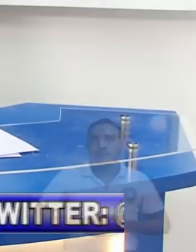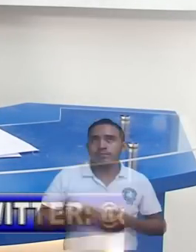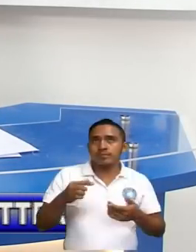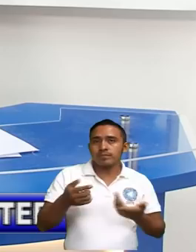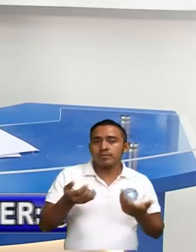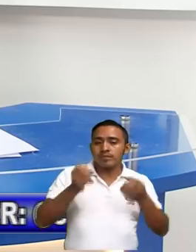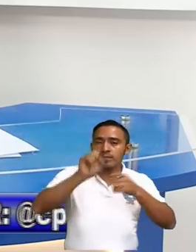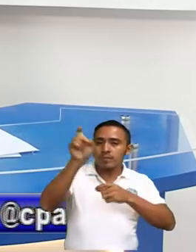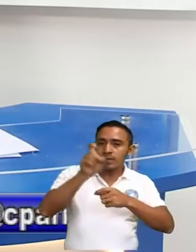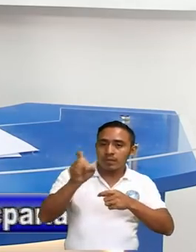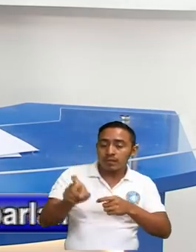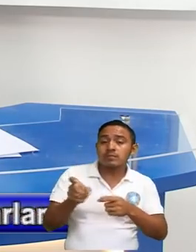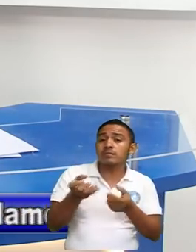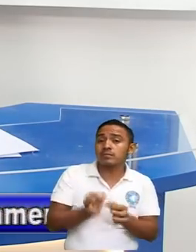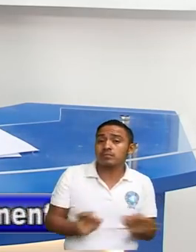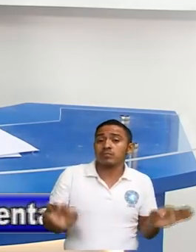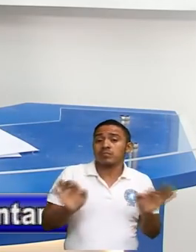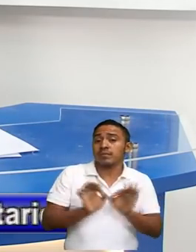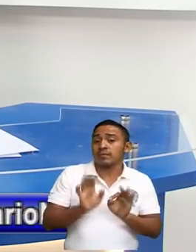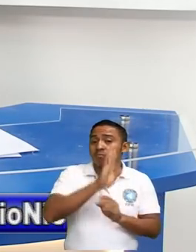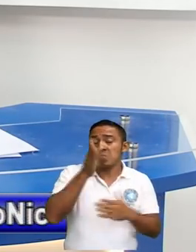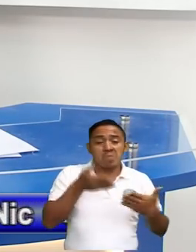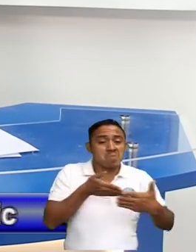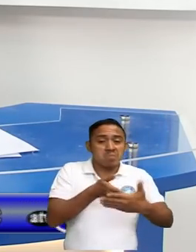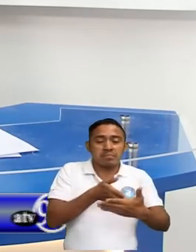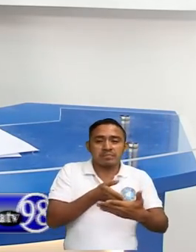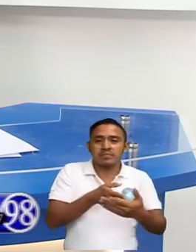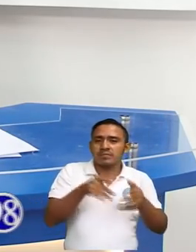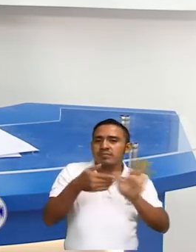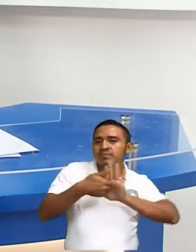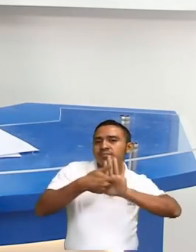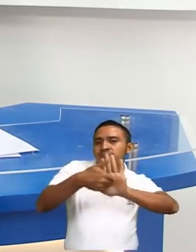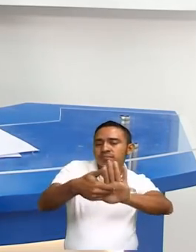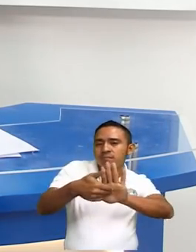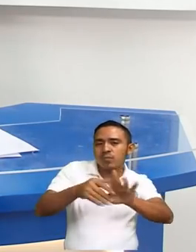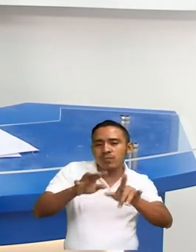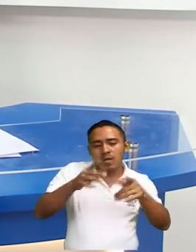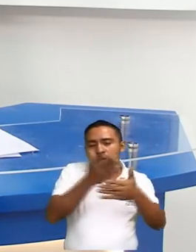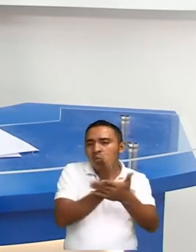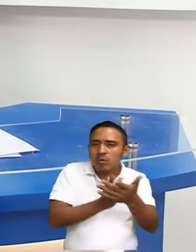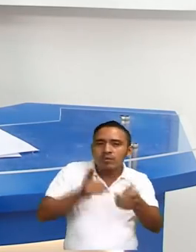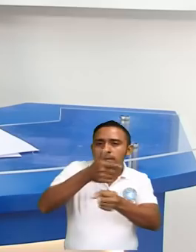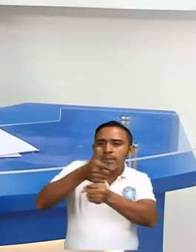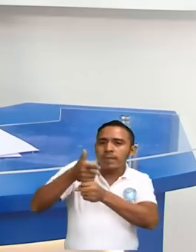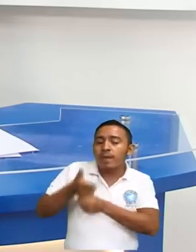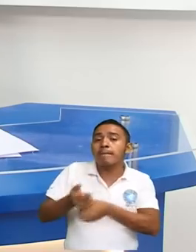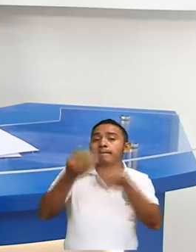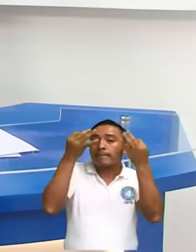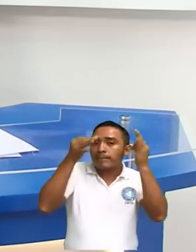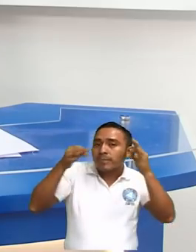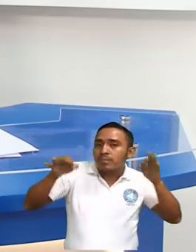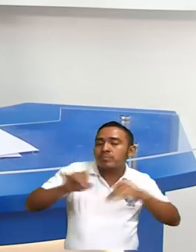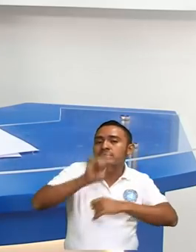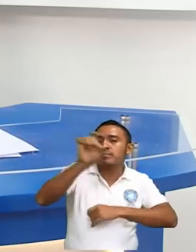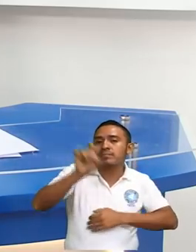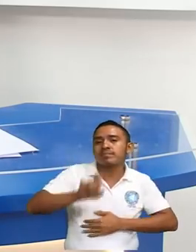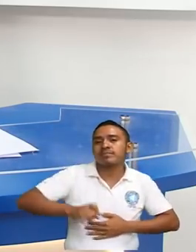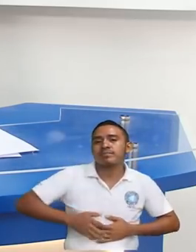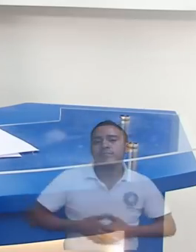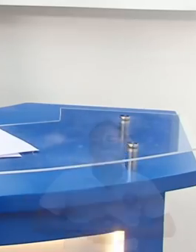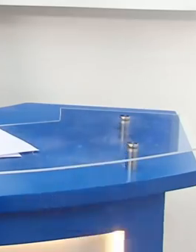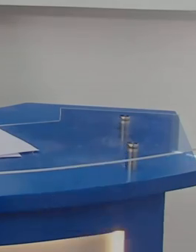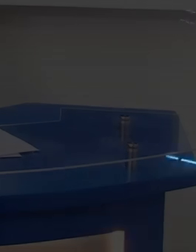El internet es una máquina que no se detiene. A continuación les mostramos una serie de videos que están dando de qué hablar en las redes